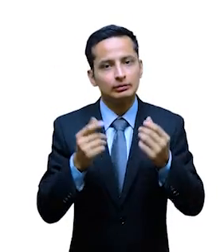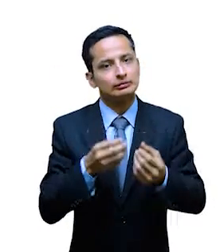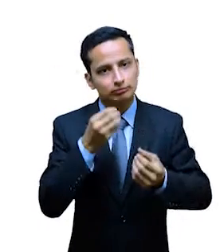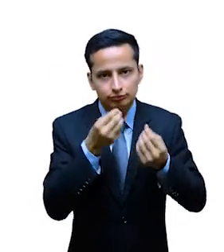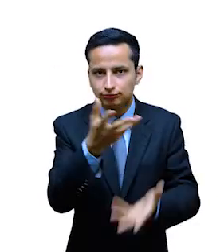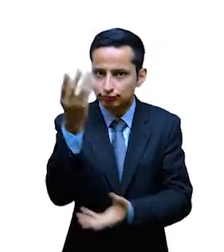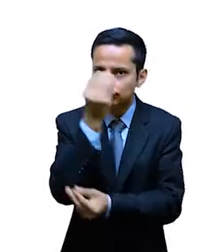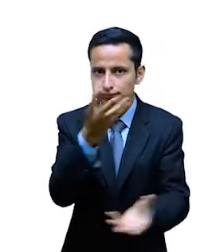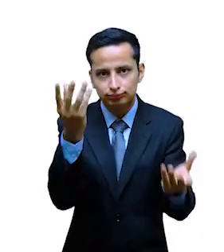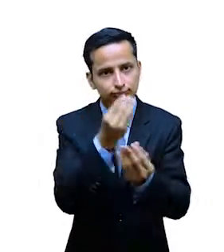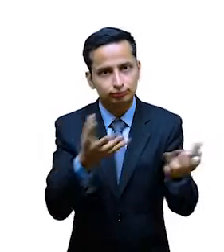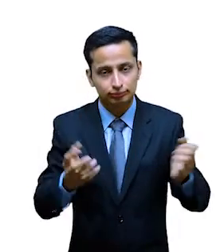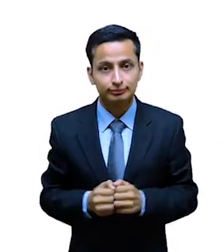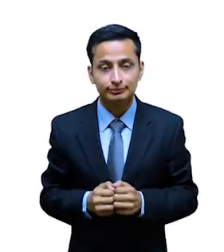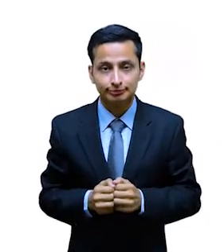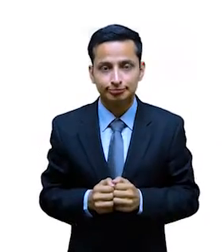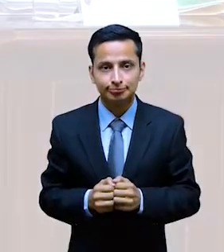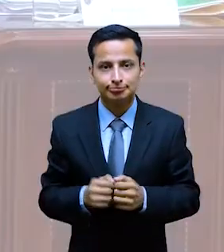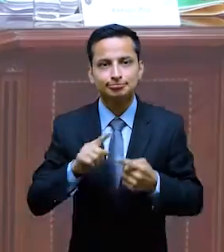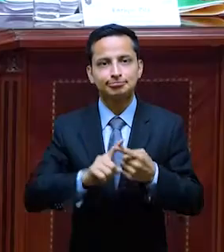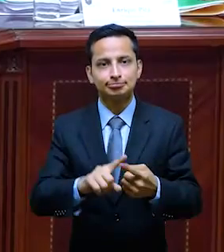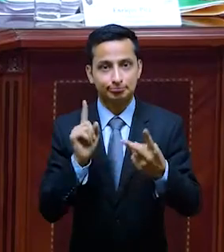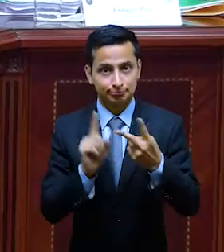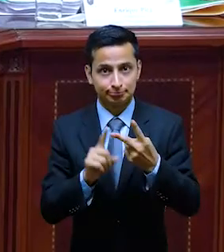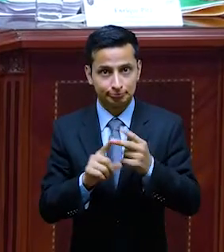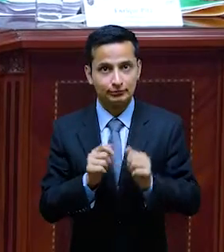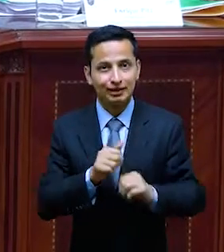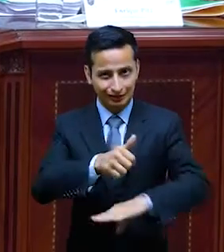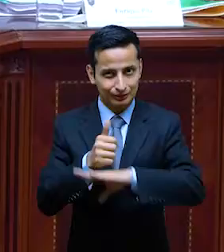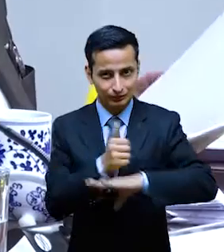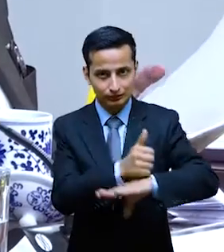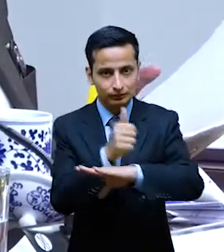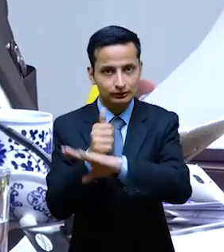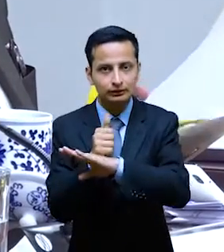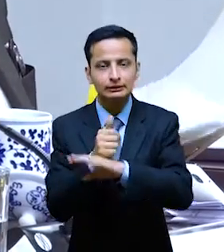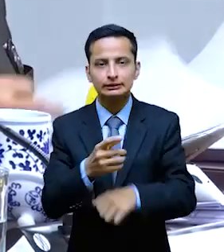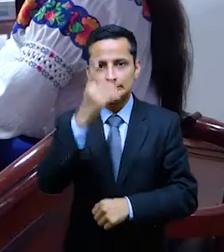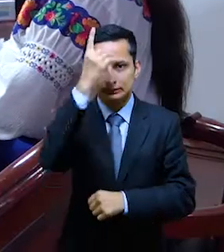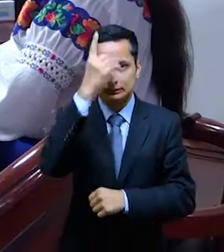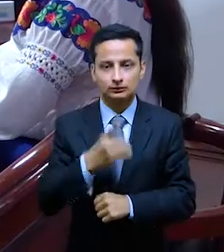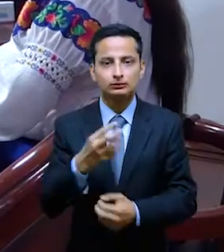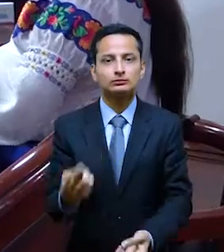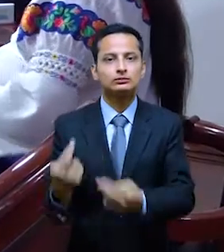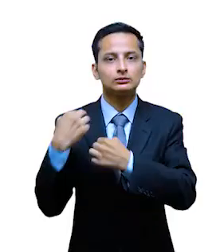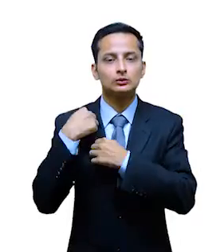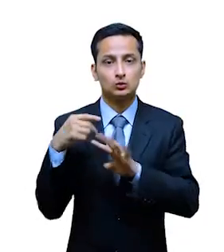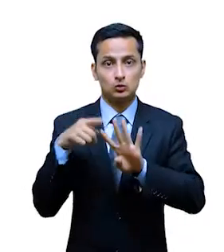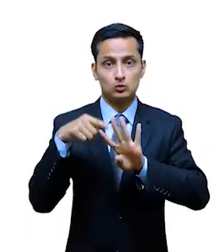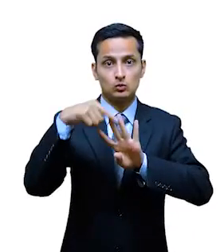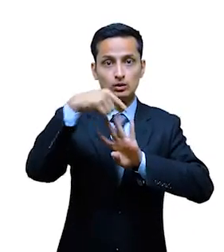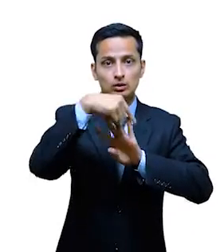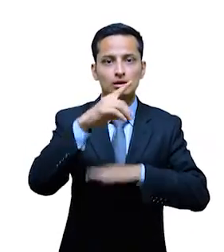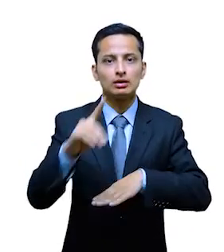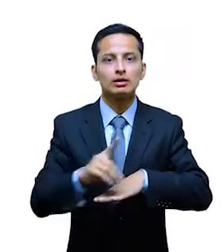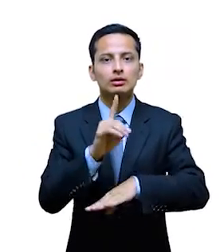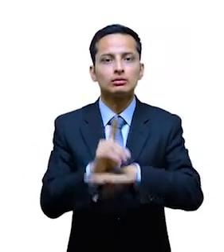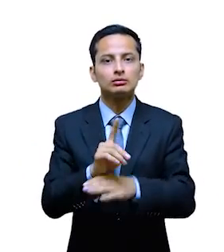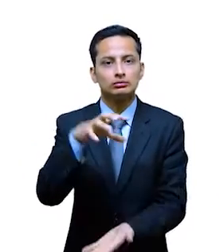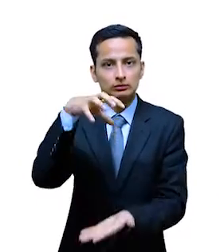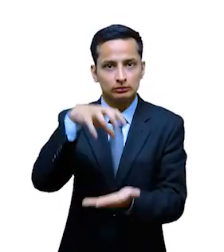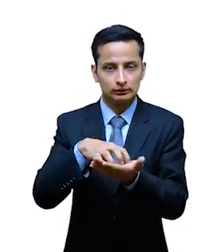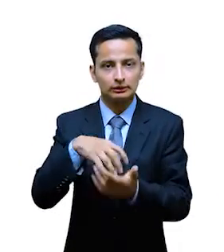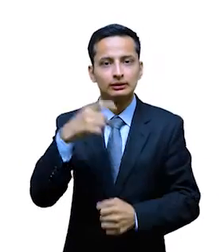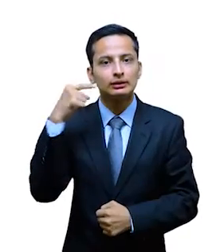organizaciones políticas de manera inmediata. En otro punto del orden del día, el cuerpo colegiado resolvió designar a 4